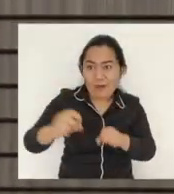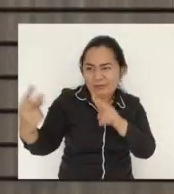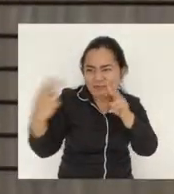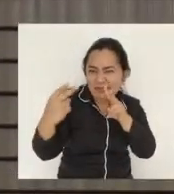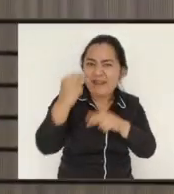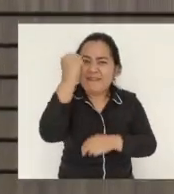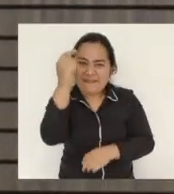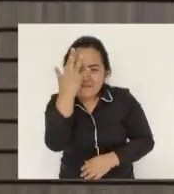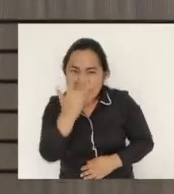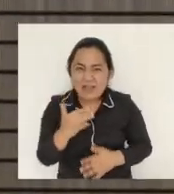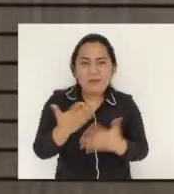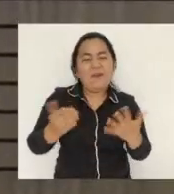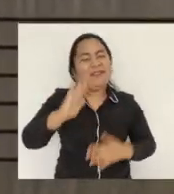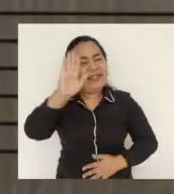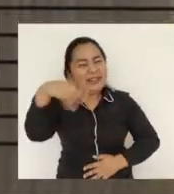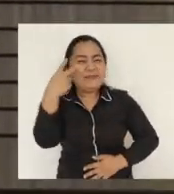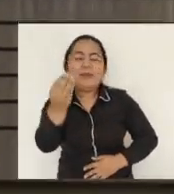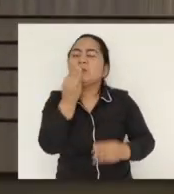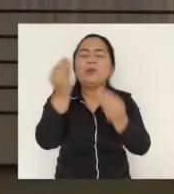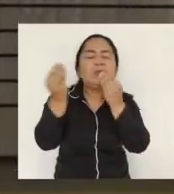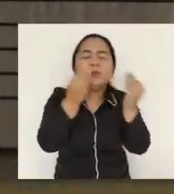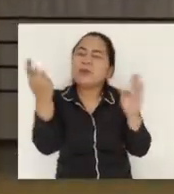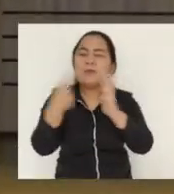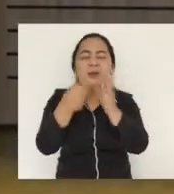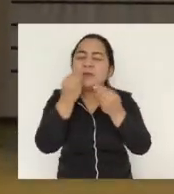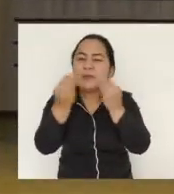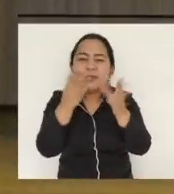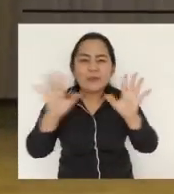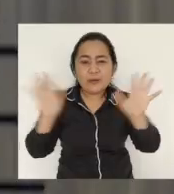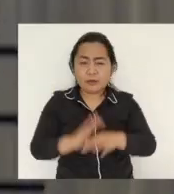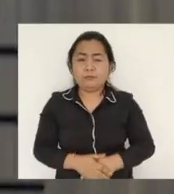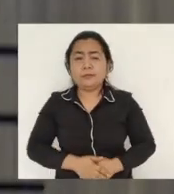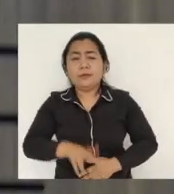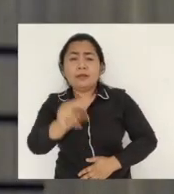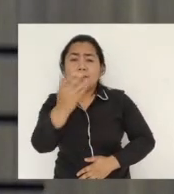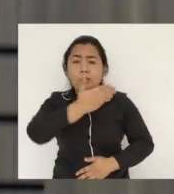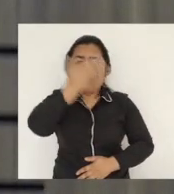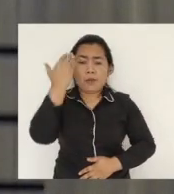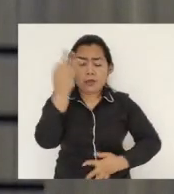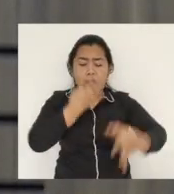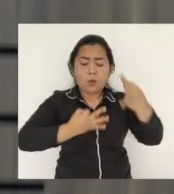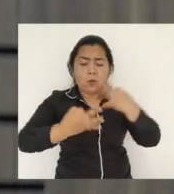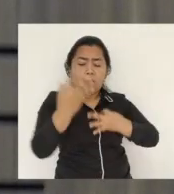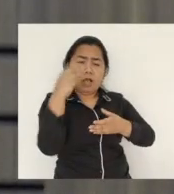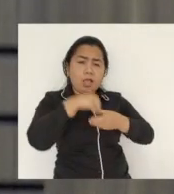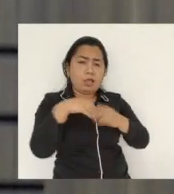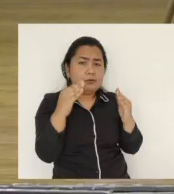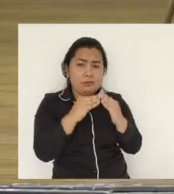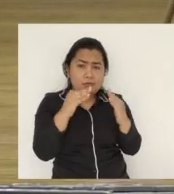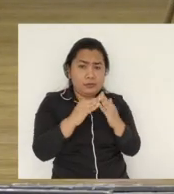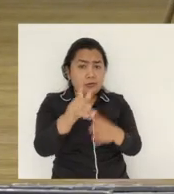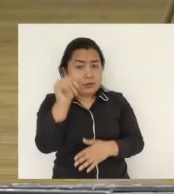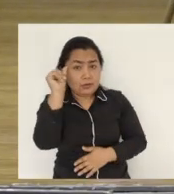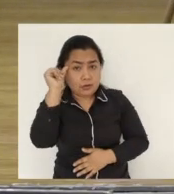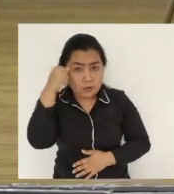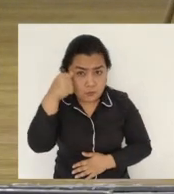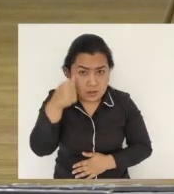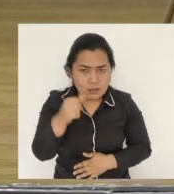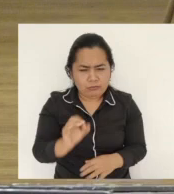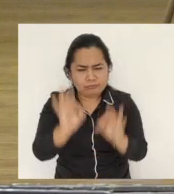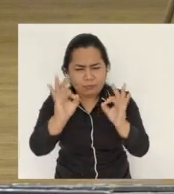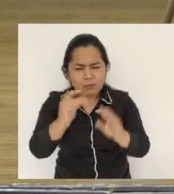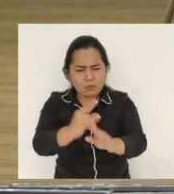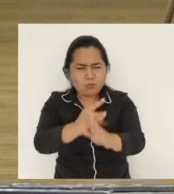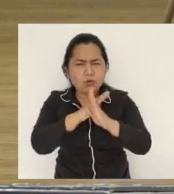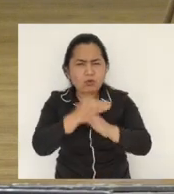redes sociales. ¡Hasta la próxima! ¡Mil besos, mil besitos! Y no olviden cuidarse en casa. Recuerden que la